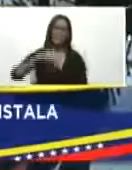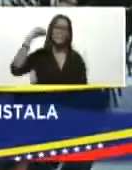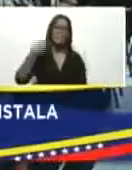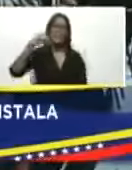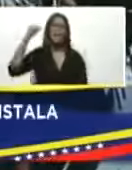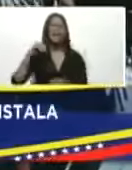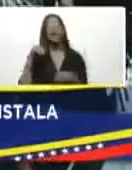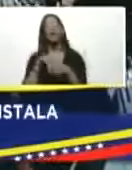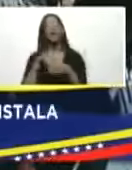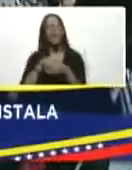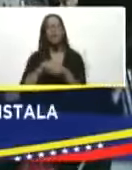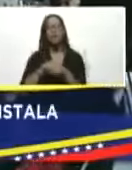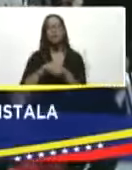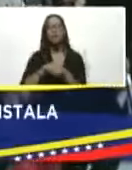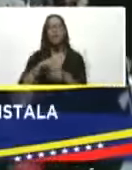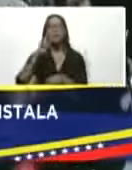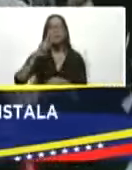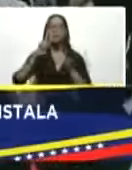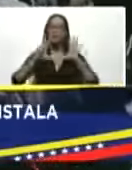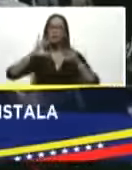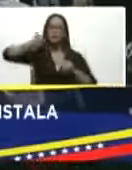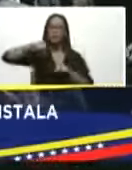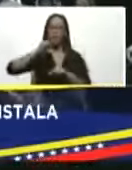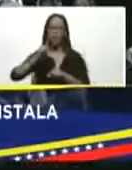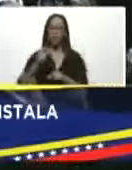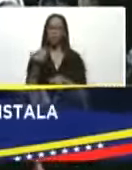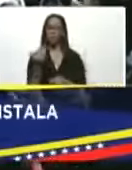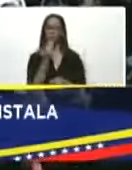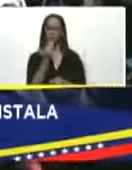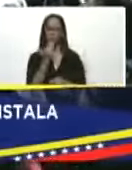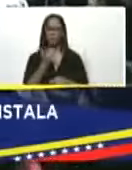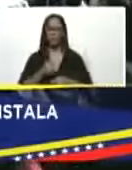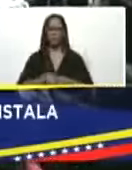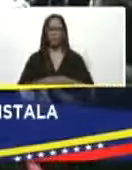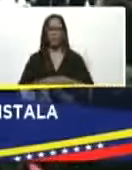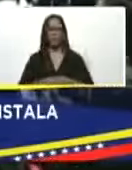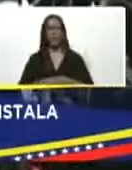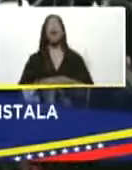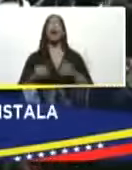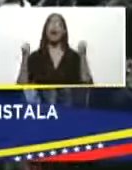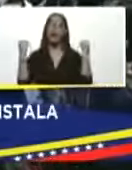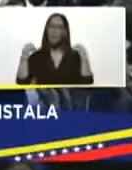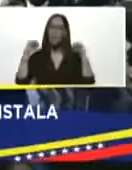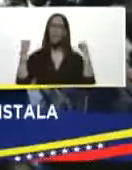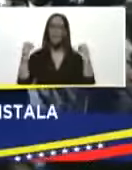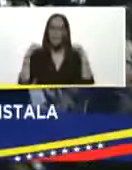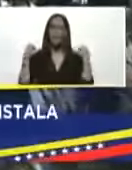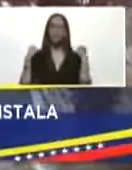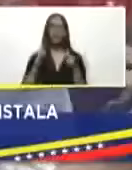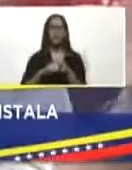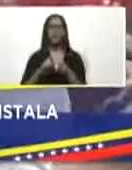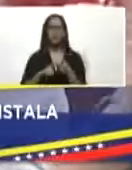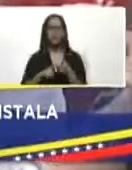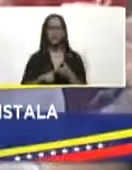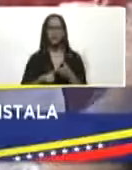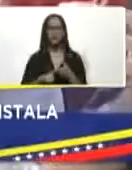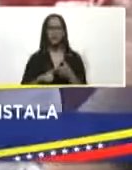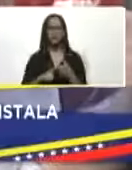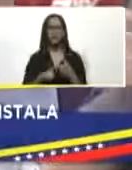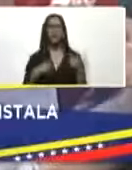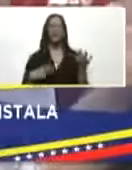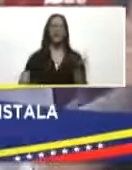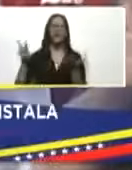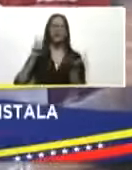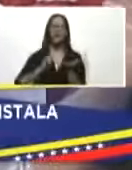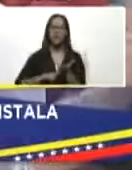con votos el 28 de julio próximo. A prepararse, pues, para